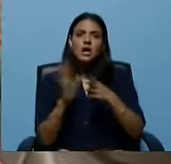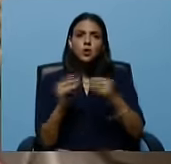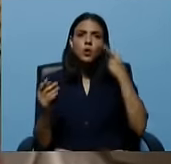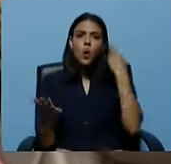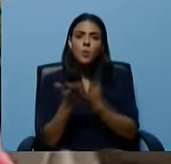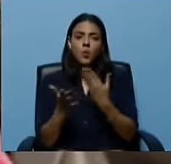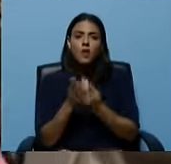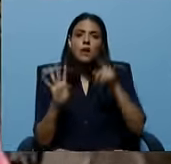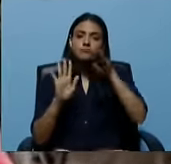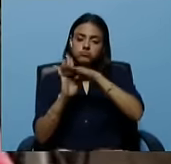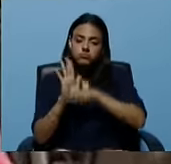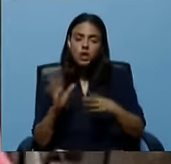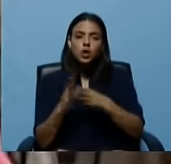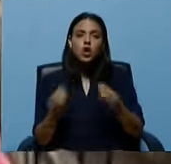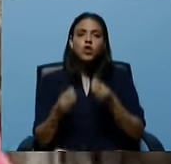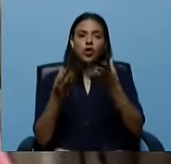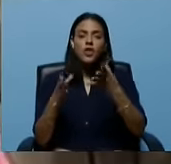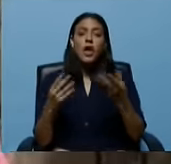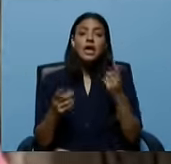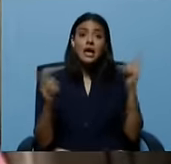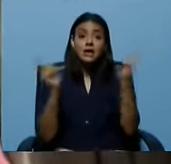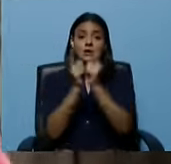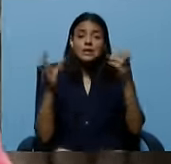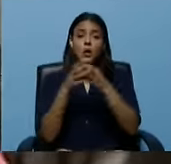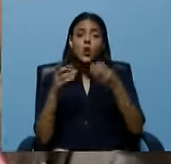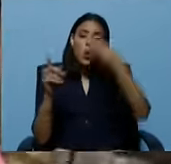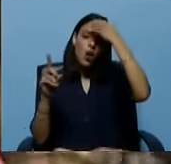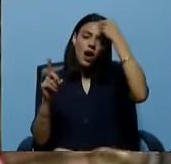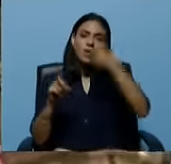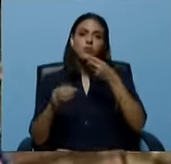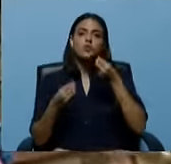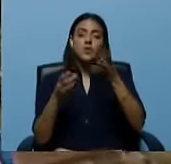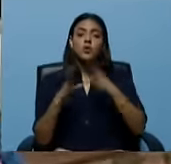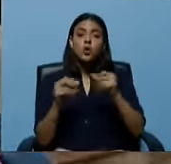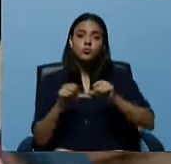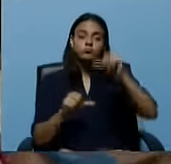condiciones en las que se dio este asilo con el señor Edmundo González Urrutia. Es la información y con ella retornamos el pase adelante.